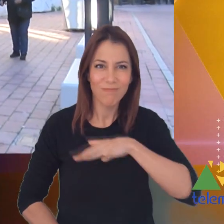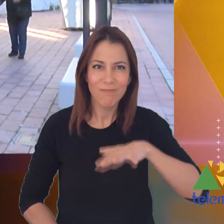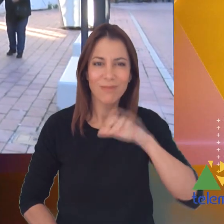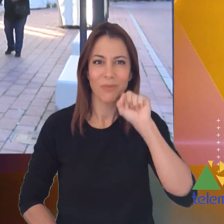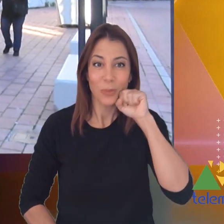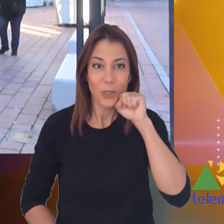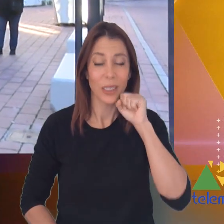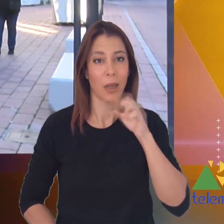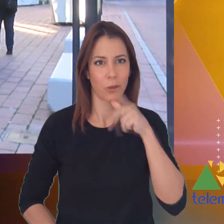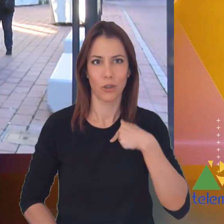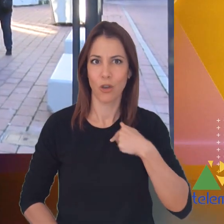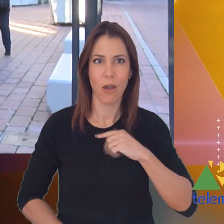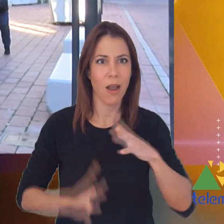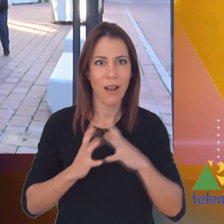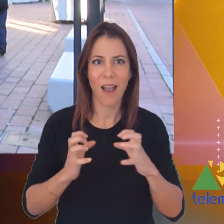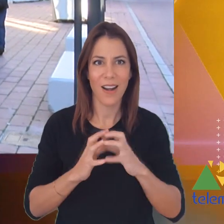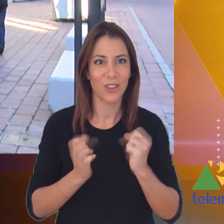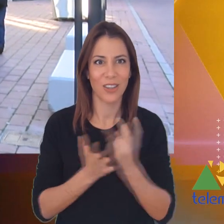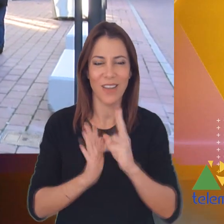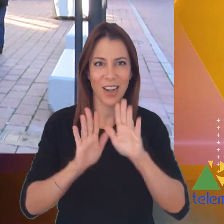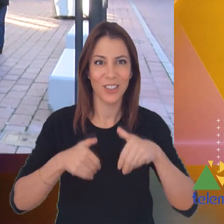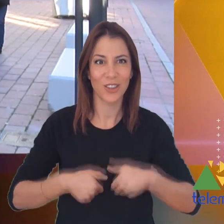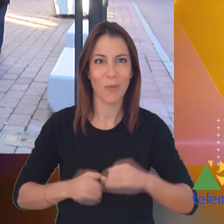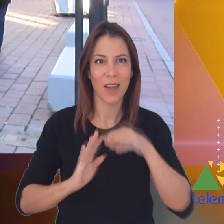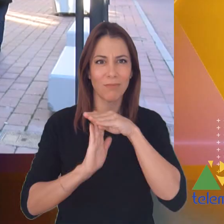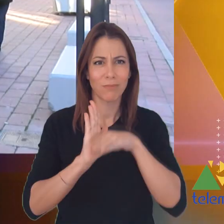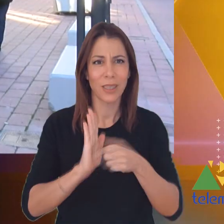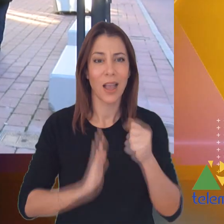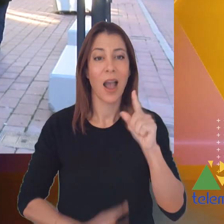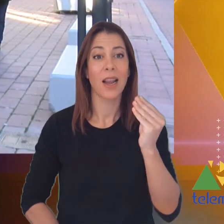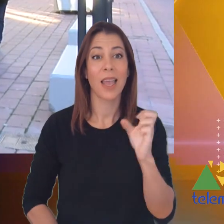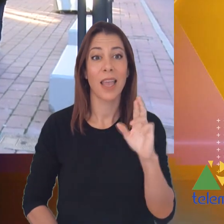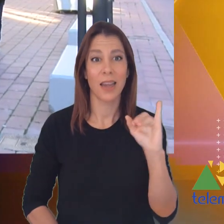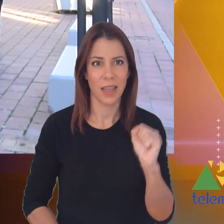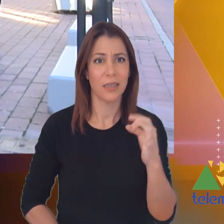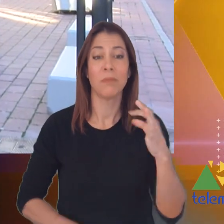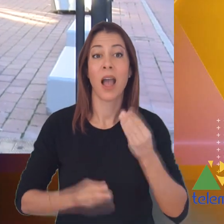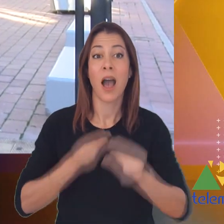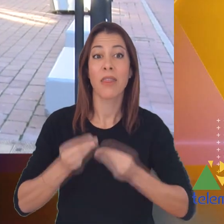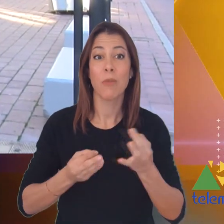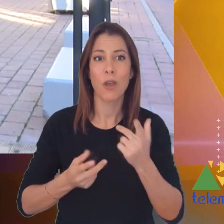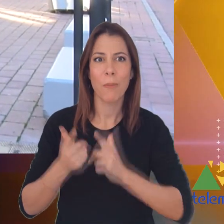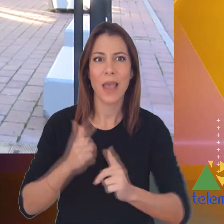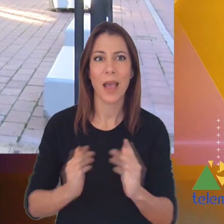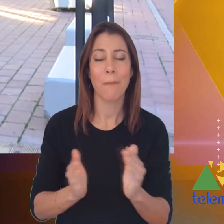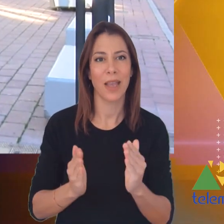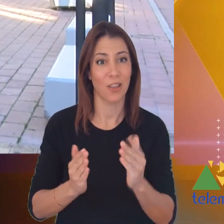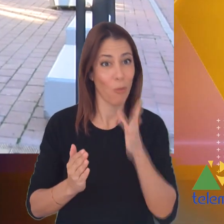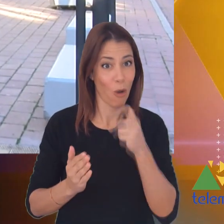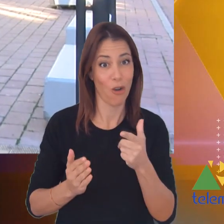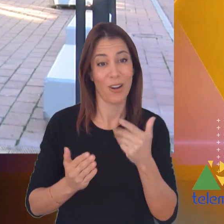retomar nuestra alquería, ese pequeño gran viaje que solemos realizar cada semana a través de la televisión de